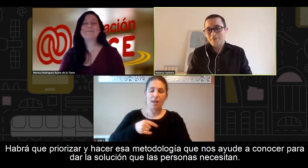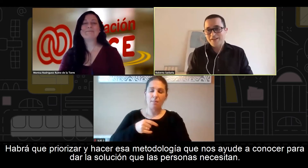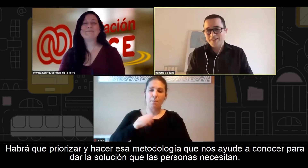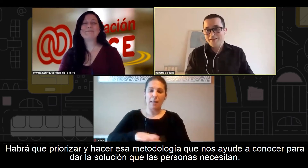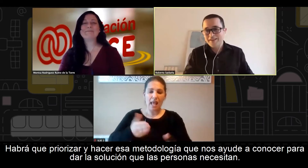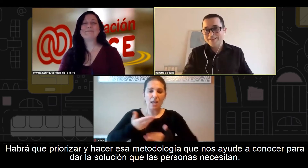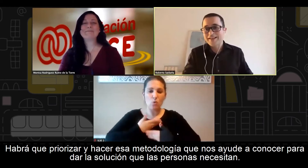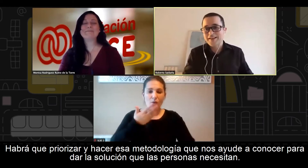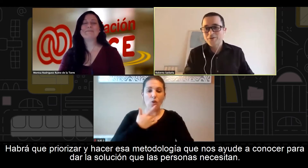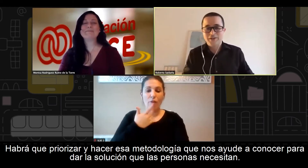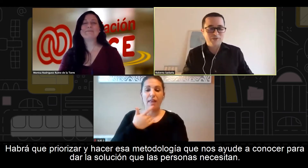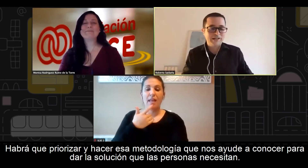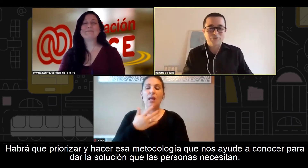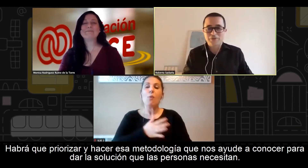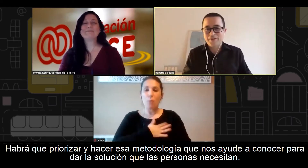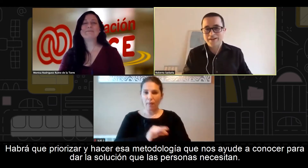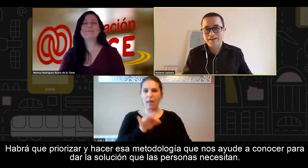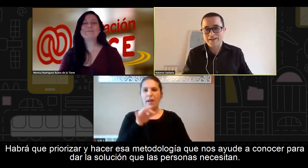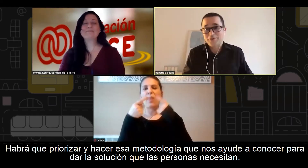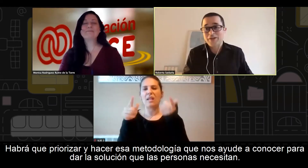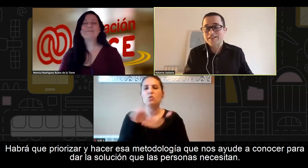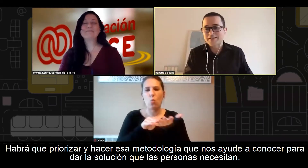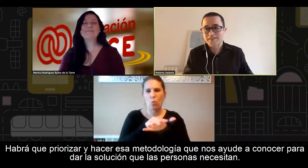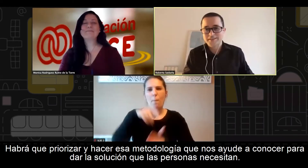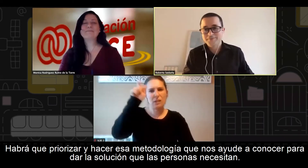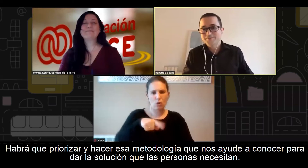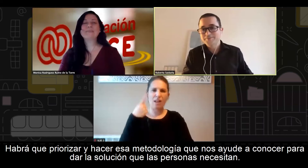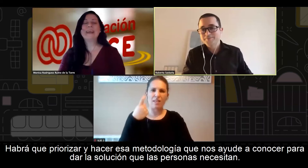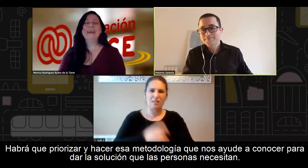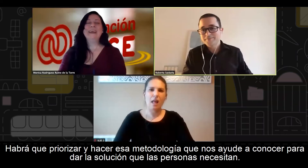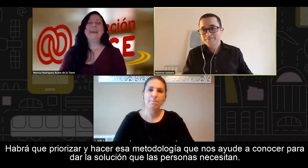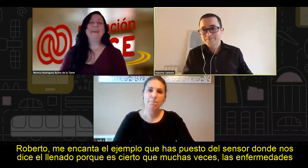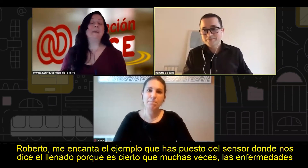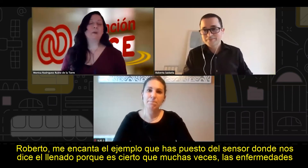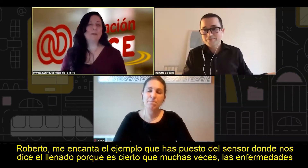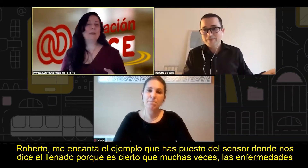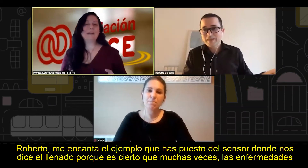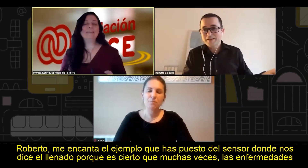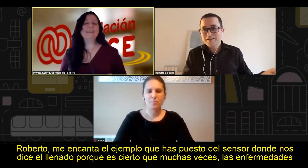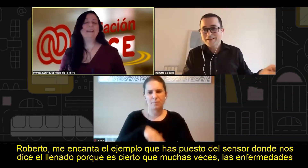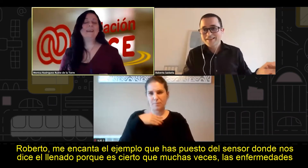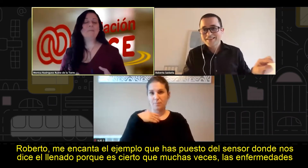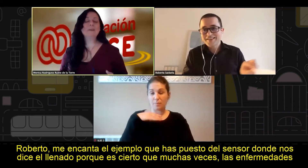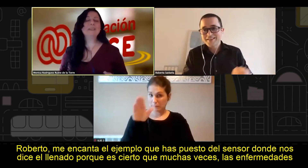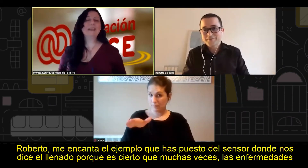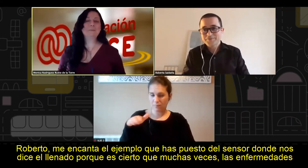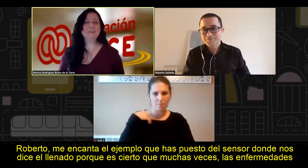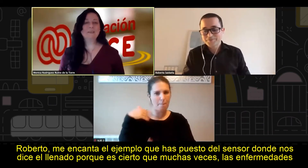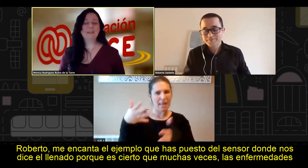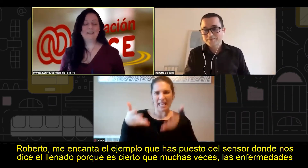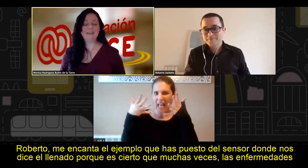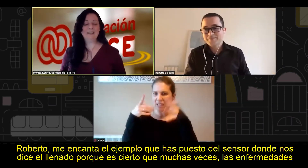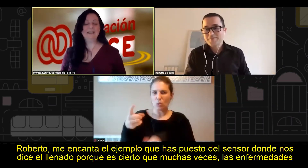poder estar ahí, ¿no? Dándole la solución que las personas necesitan. Roberto, me encanta el ejemplo este que has